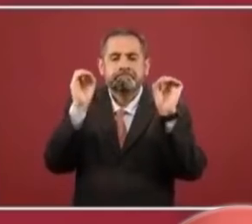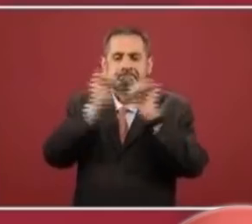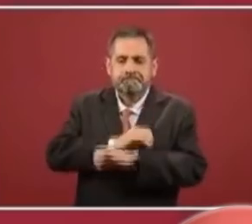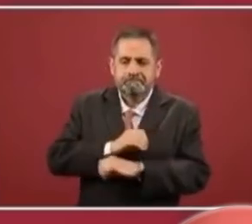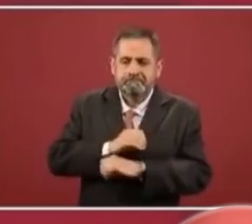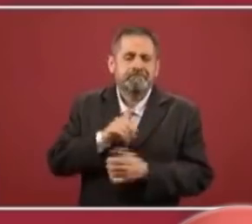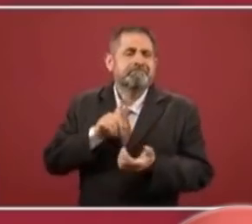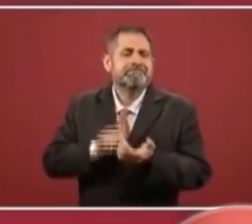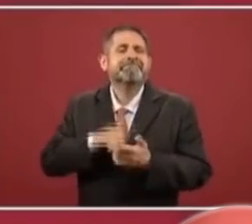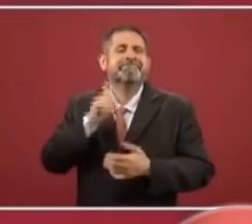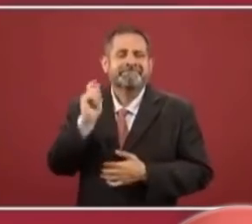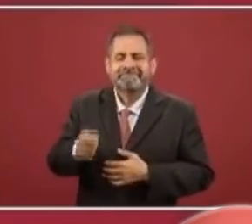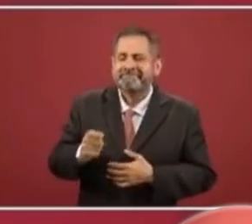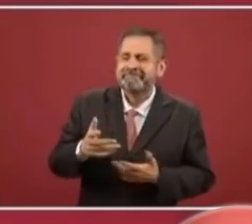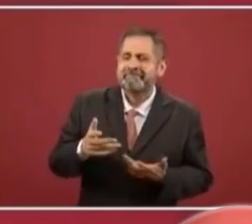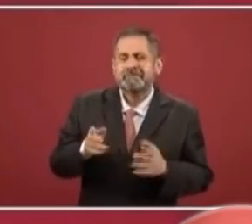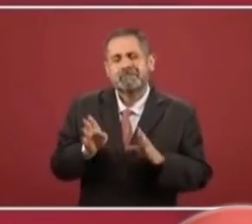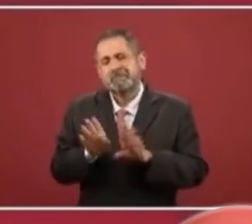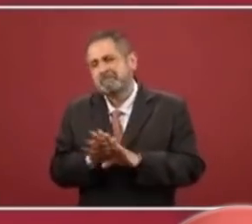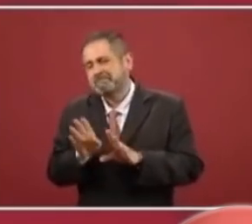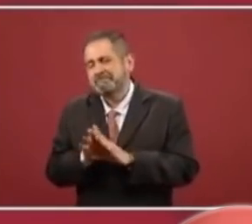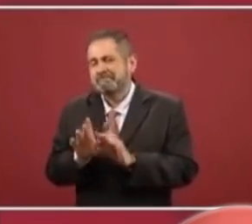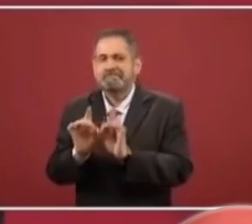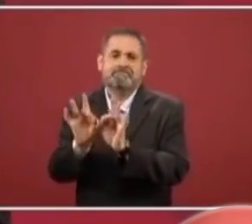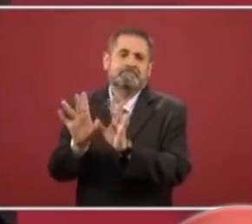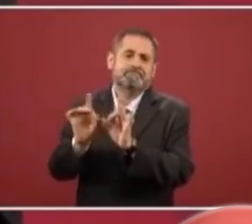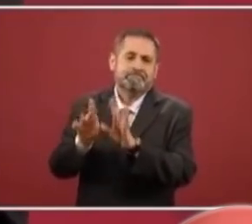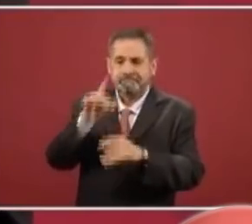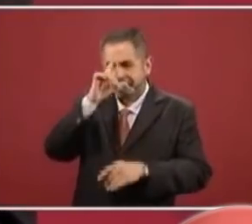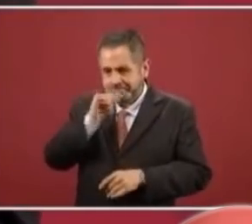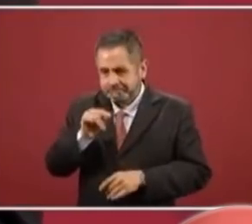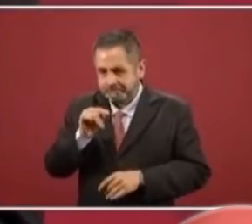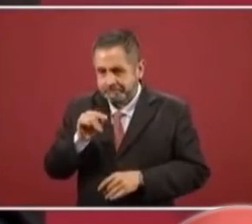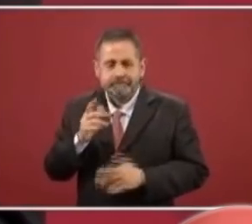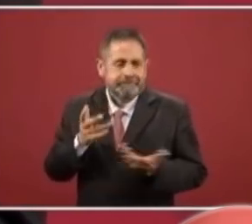Y los claros, muchos también.